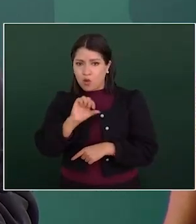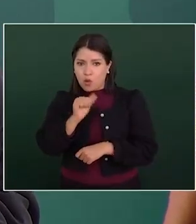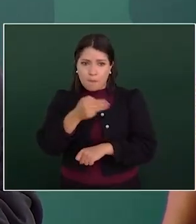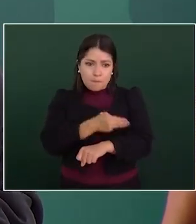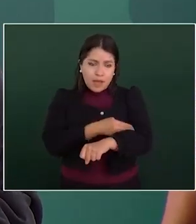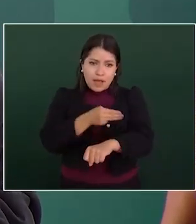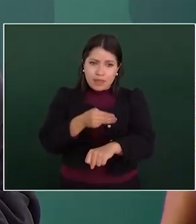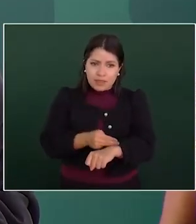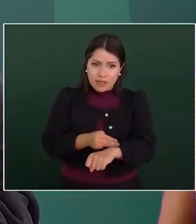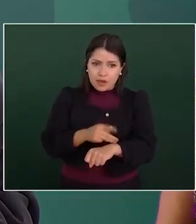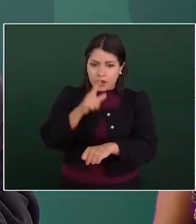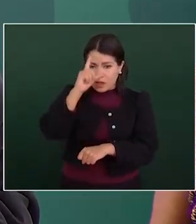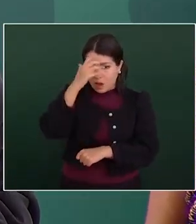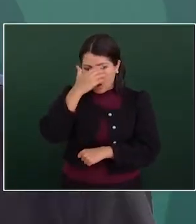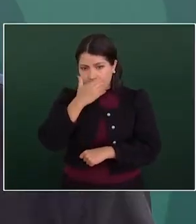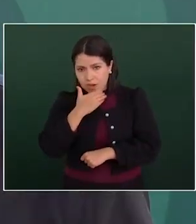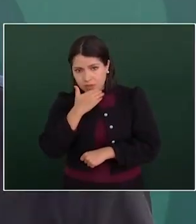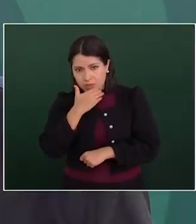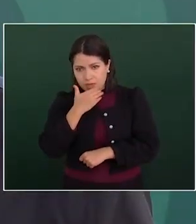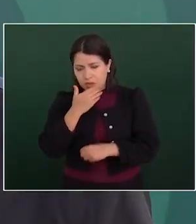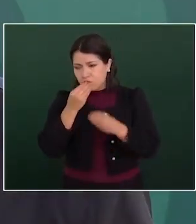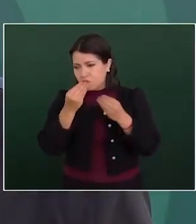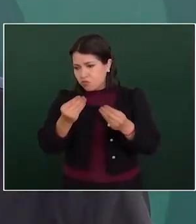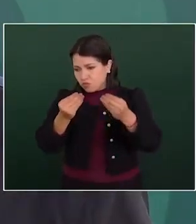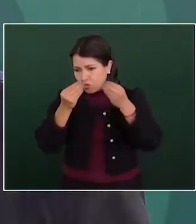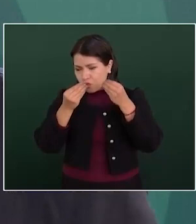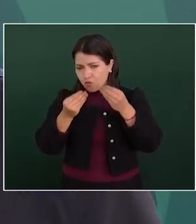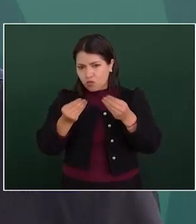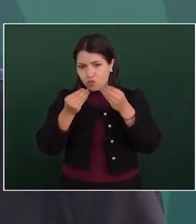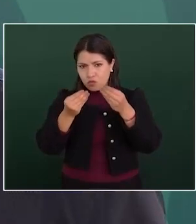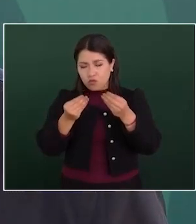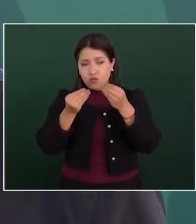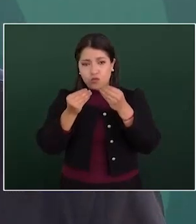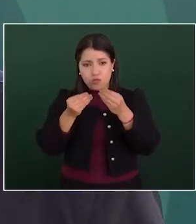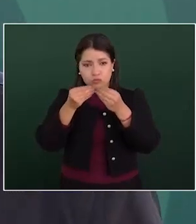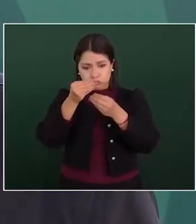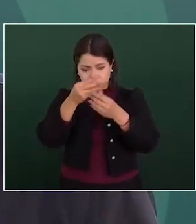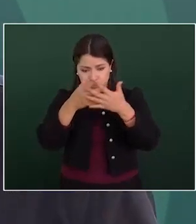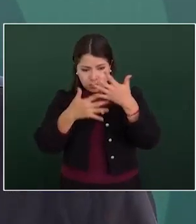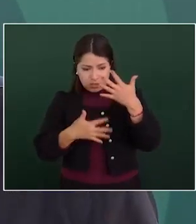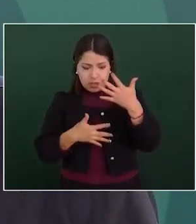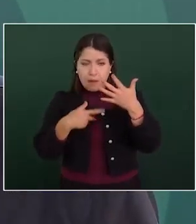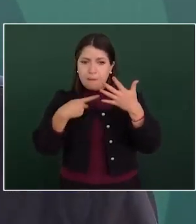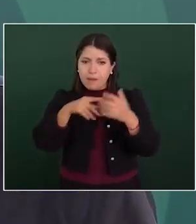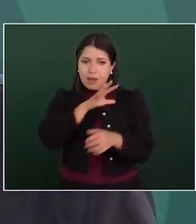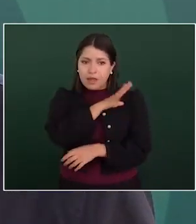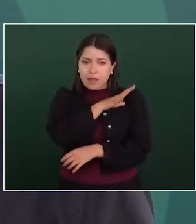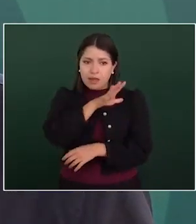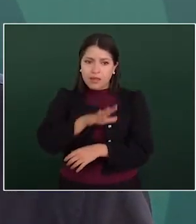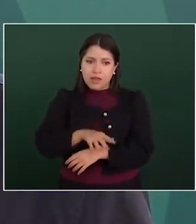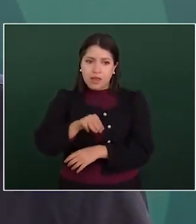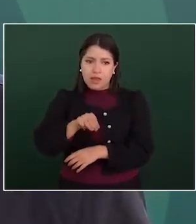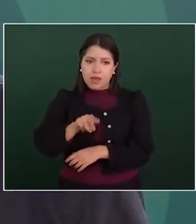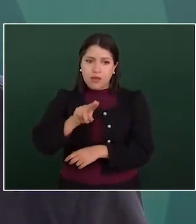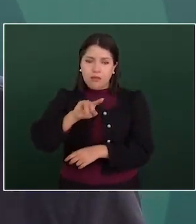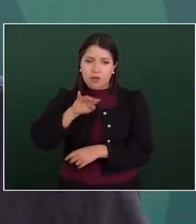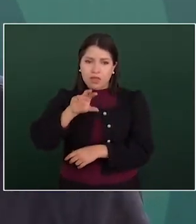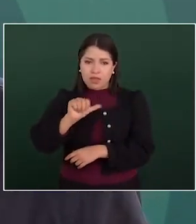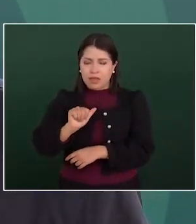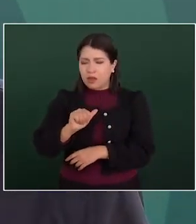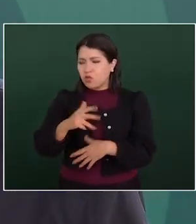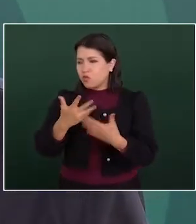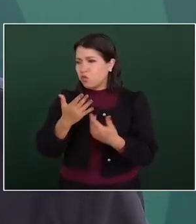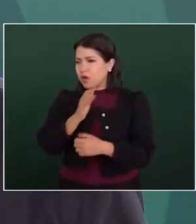general Cárdenas, muchos, pero el general Mújica tiene un lugar